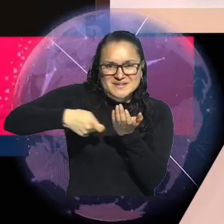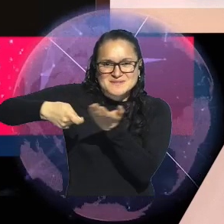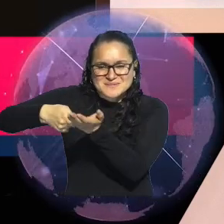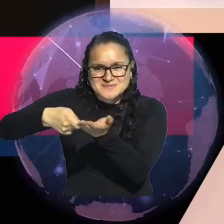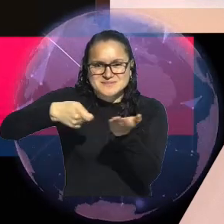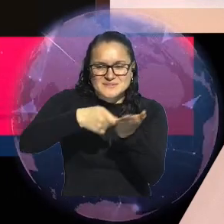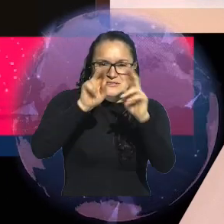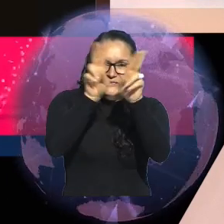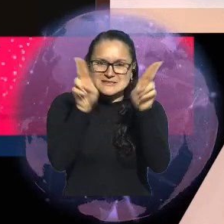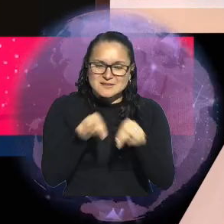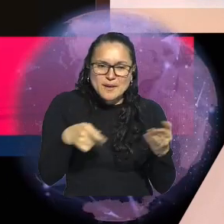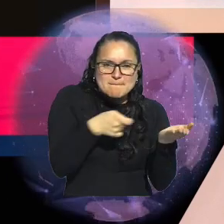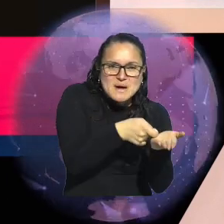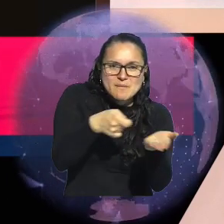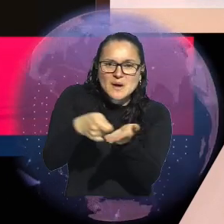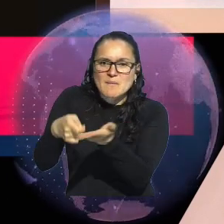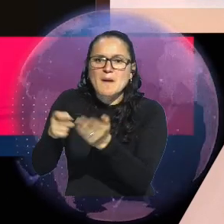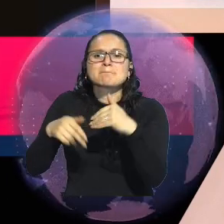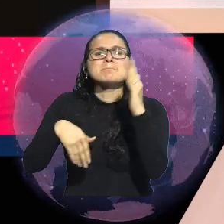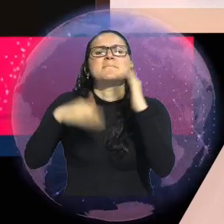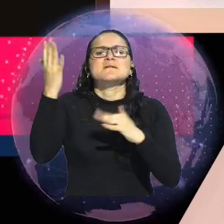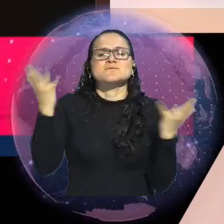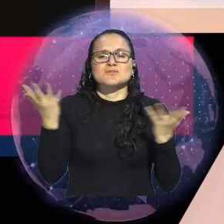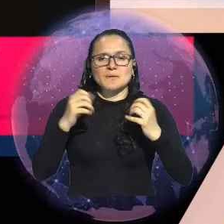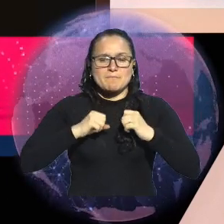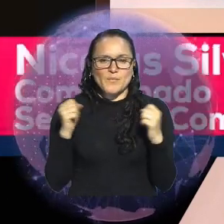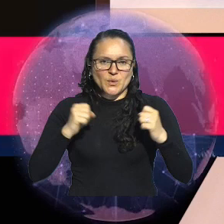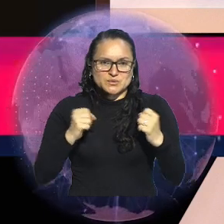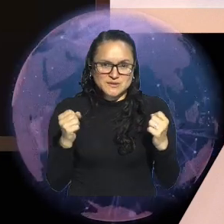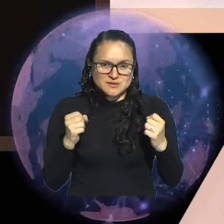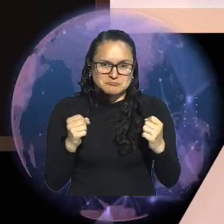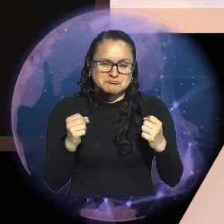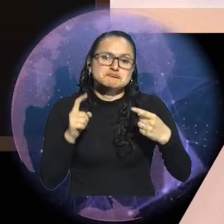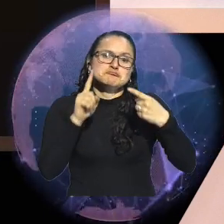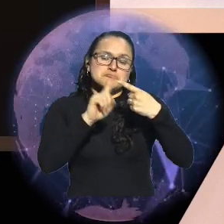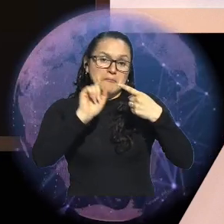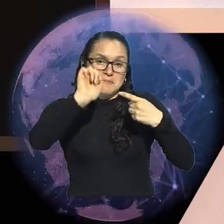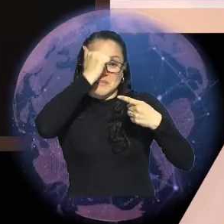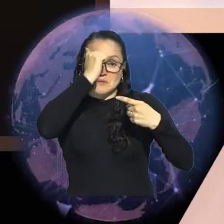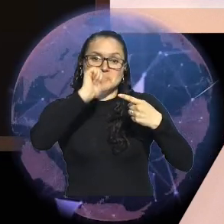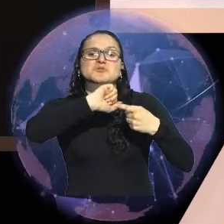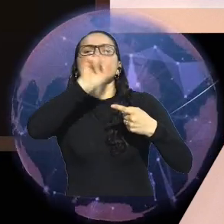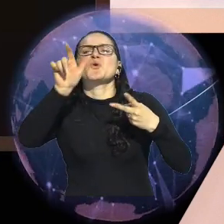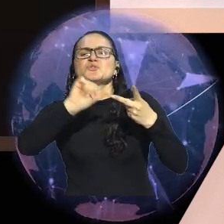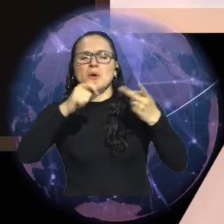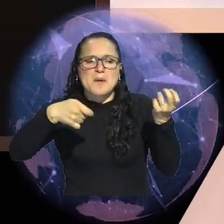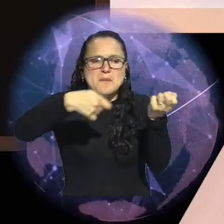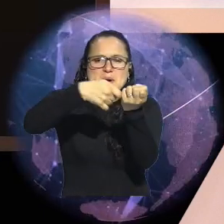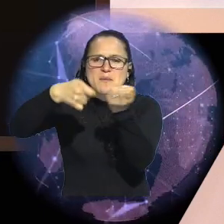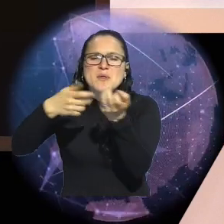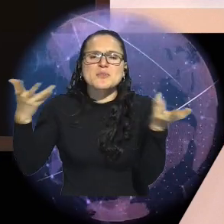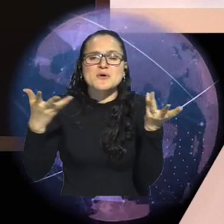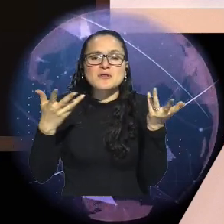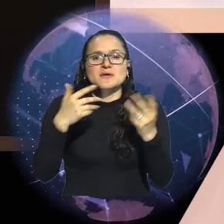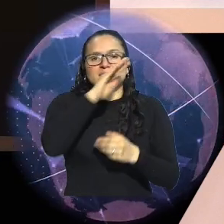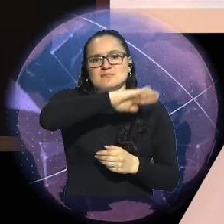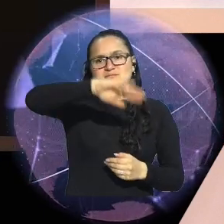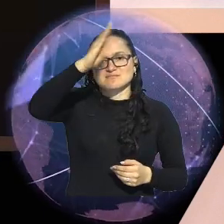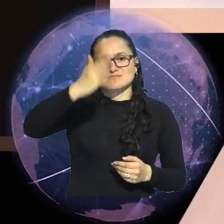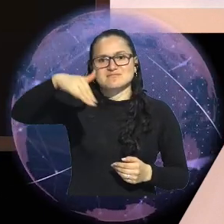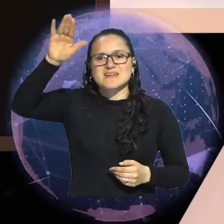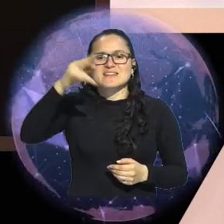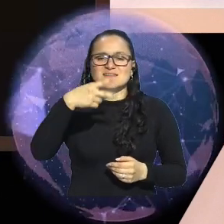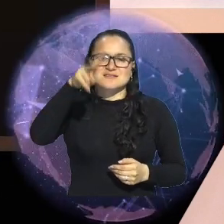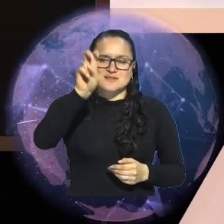localizadas en la acción rap mientras que fue este fue seguido por antioquia con el 17.7 por ciento por